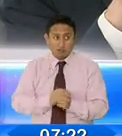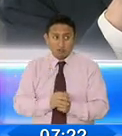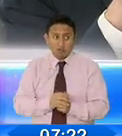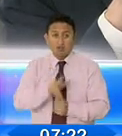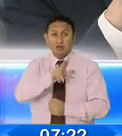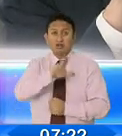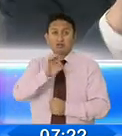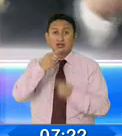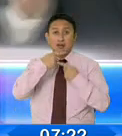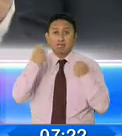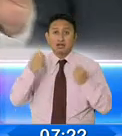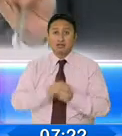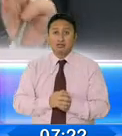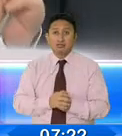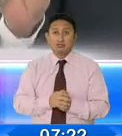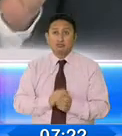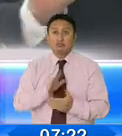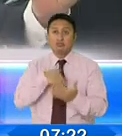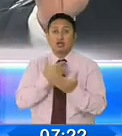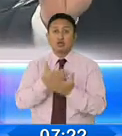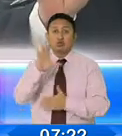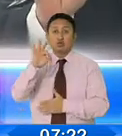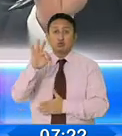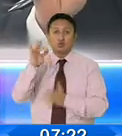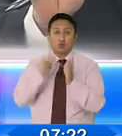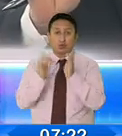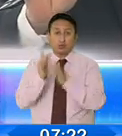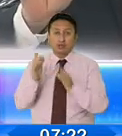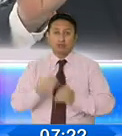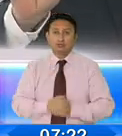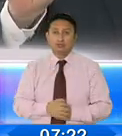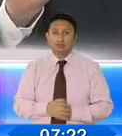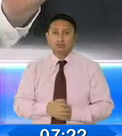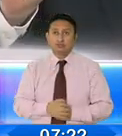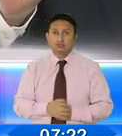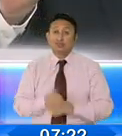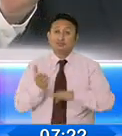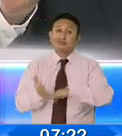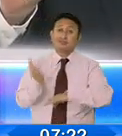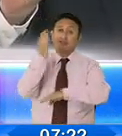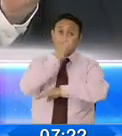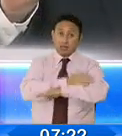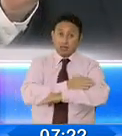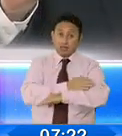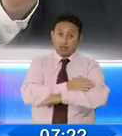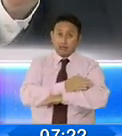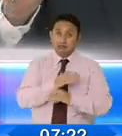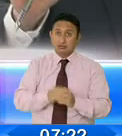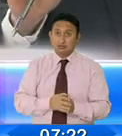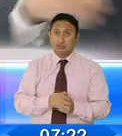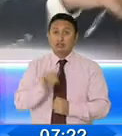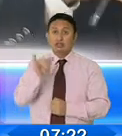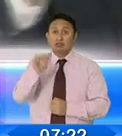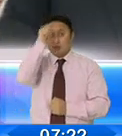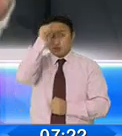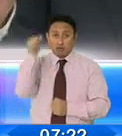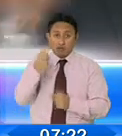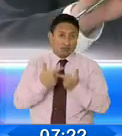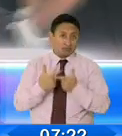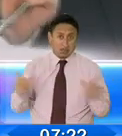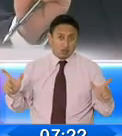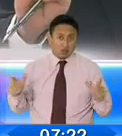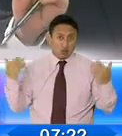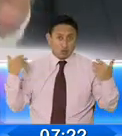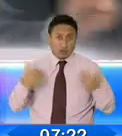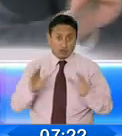de marzo O sea, al no, 9 de abril, porque, incluidos los fines. porque anteriormente, secretario Díaz, teníamos sábado y domingo de libre circulación cualquier